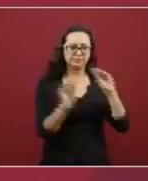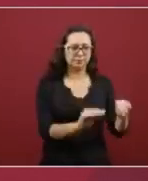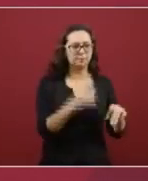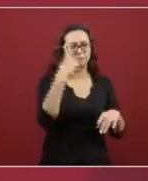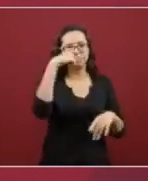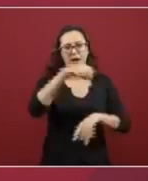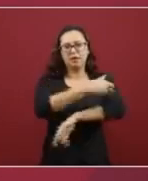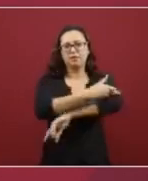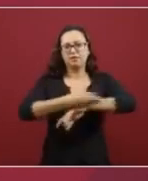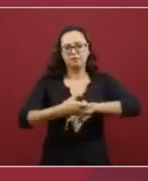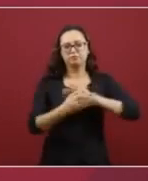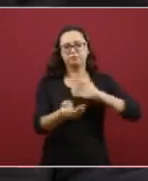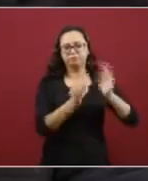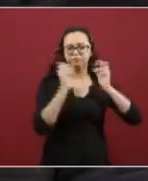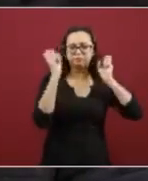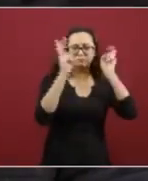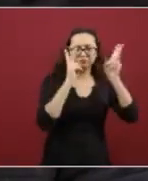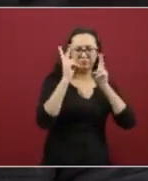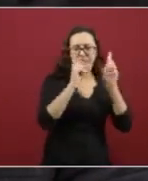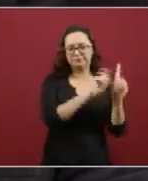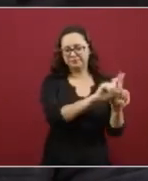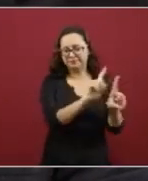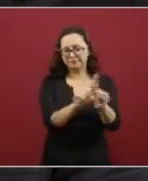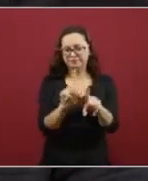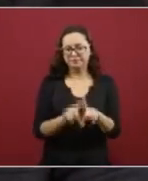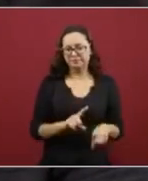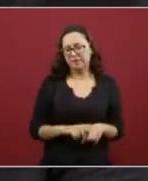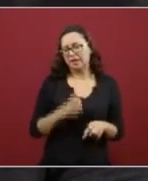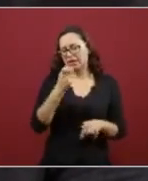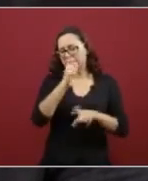familiares. Claro que